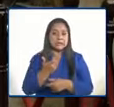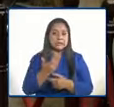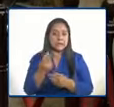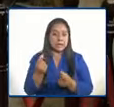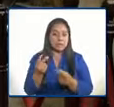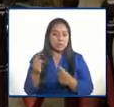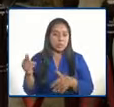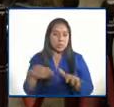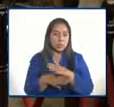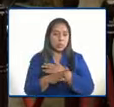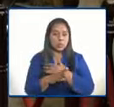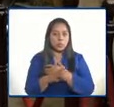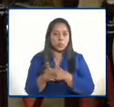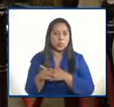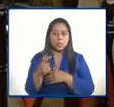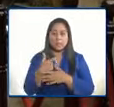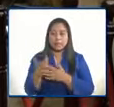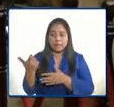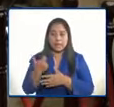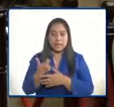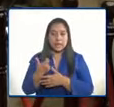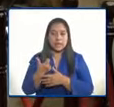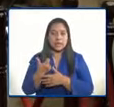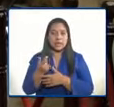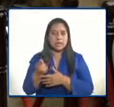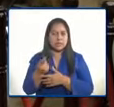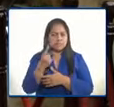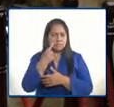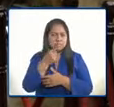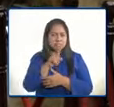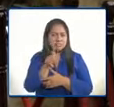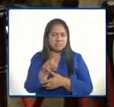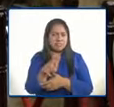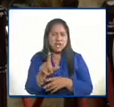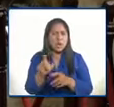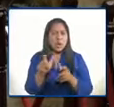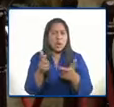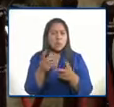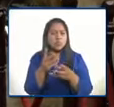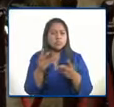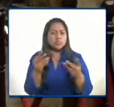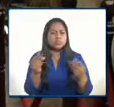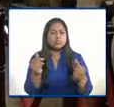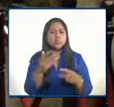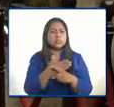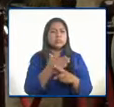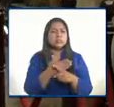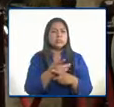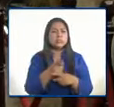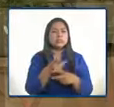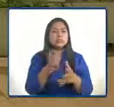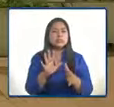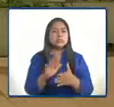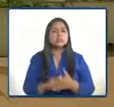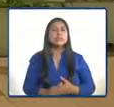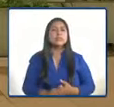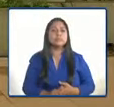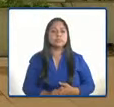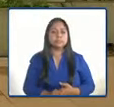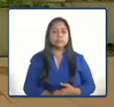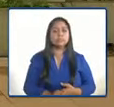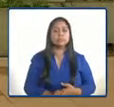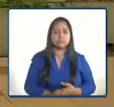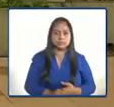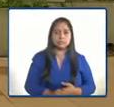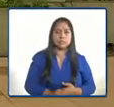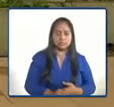situación. ¿Cómo están trabajando en conjunto para poder solucionar toda esa problemática que se ha dado? Gracias. Correcto, Eduardo, muchas gracias. Qué